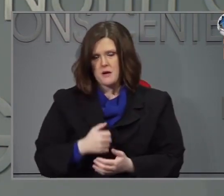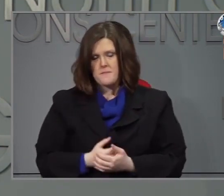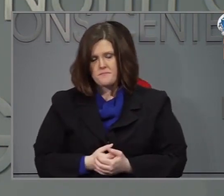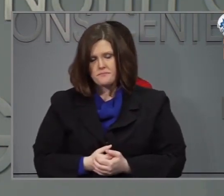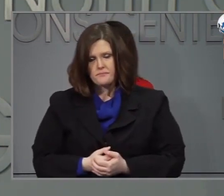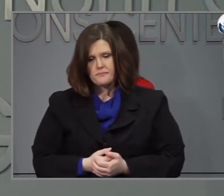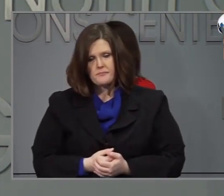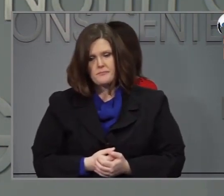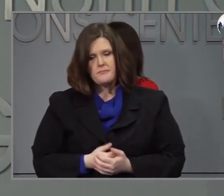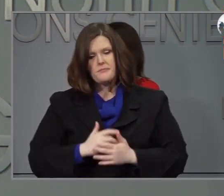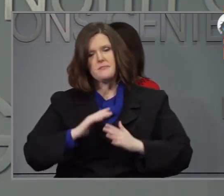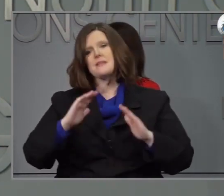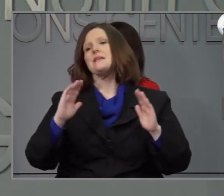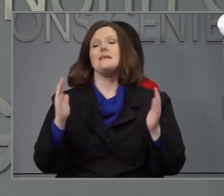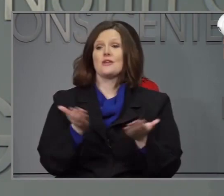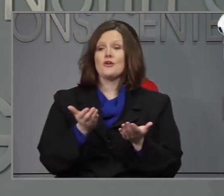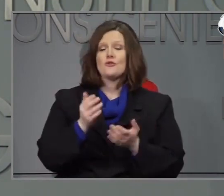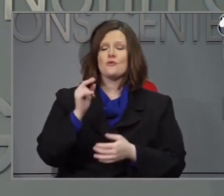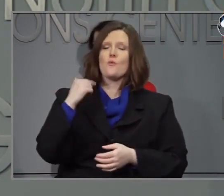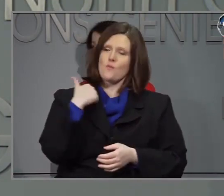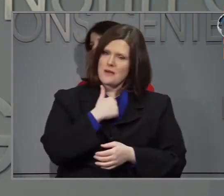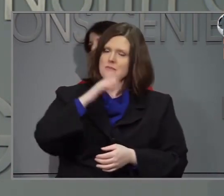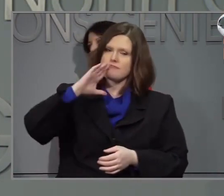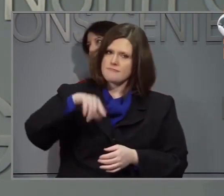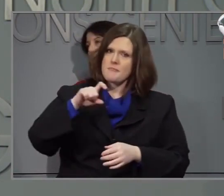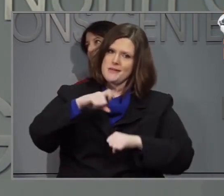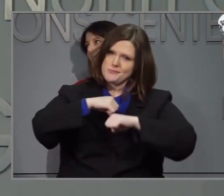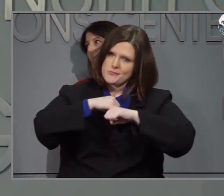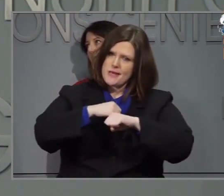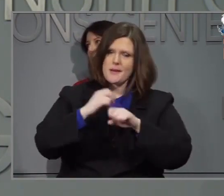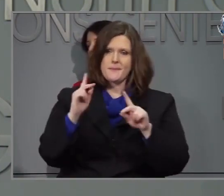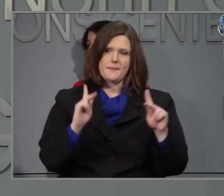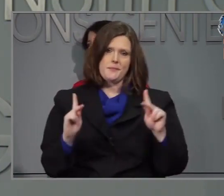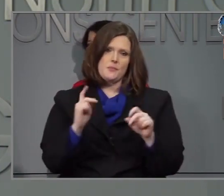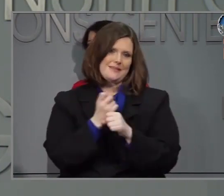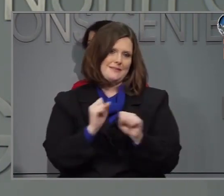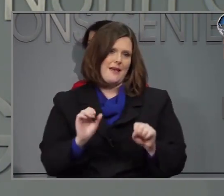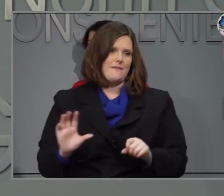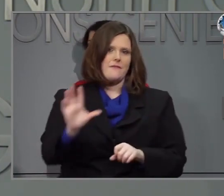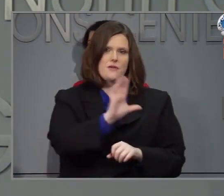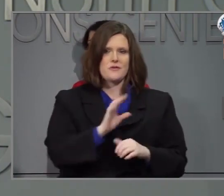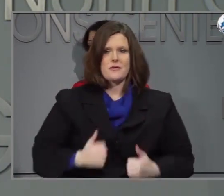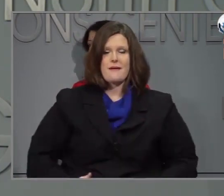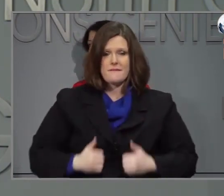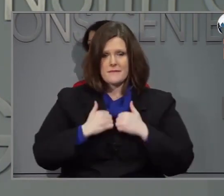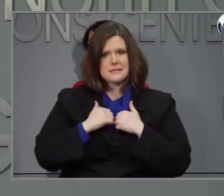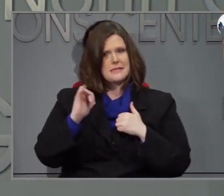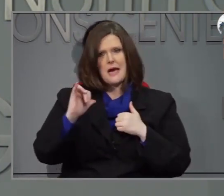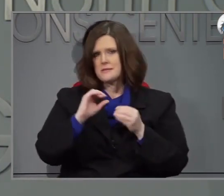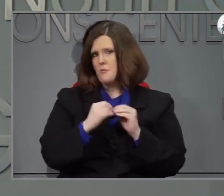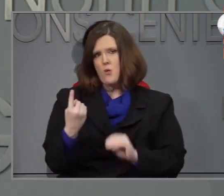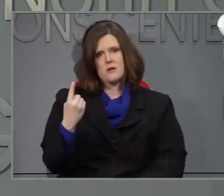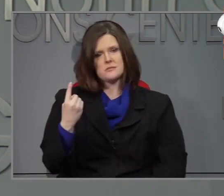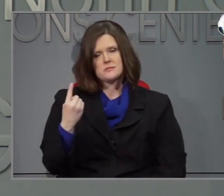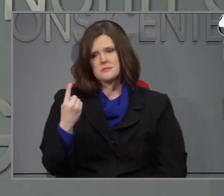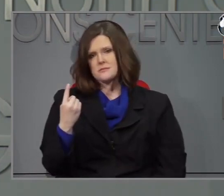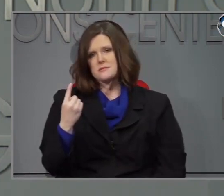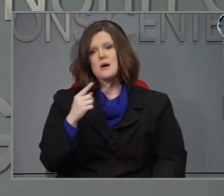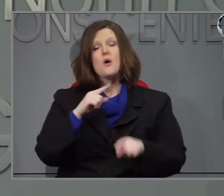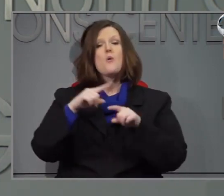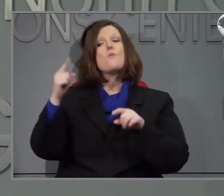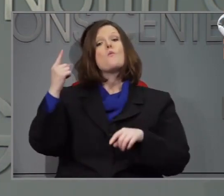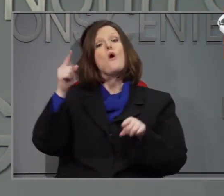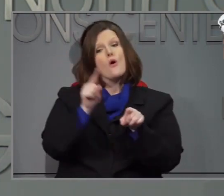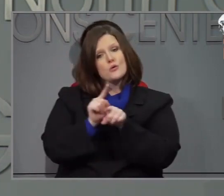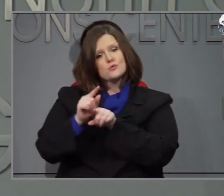y darle ayuda a la gente adicional de carolina del norte nosotros tenemos que salvar vidas número uno y que estén a salvo y seguros y